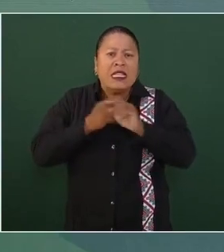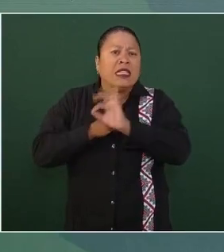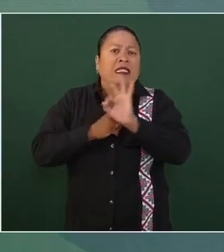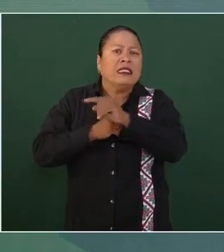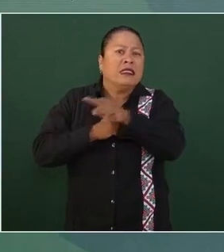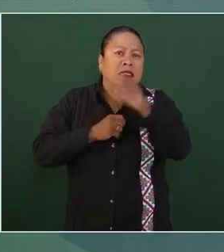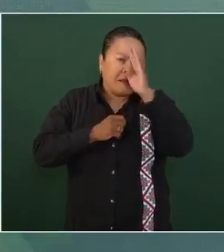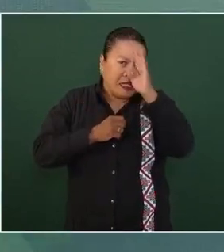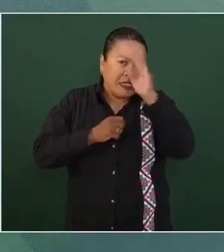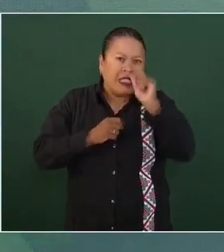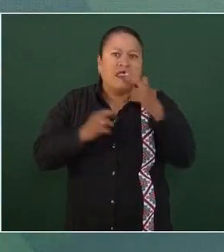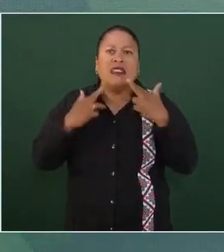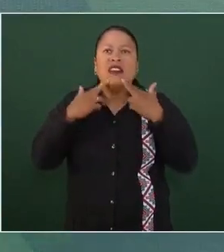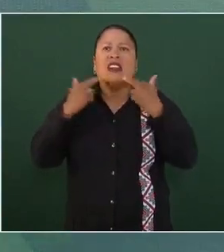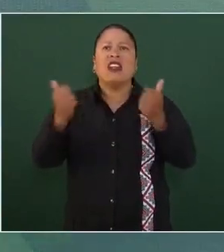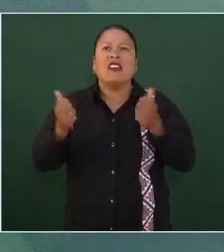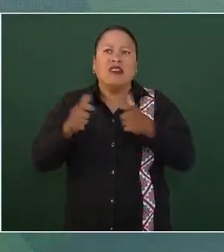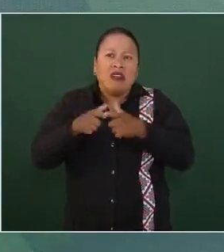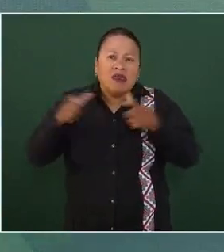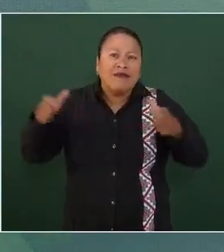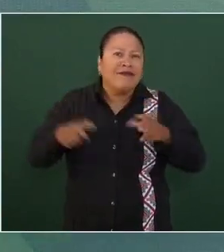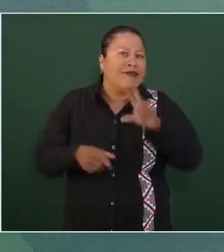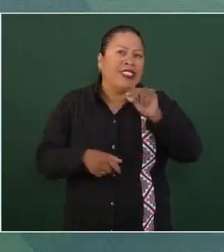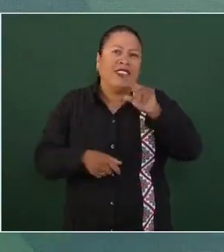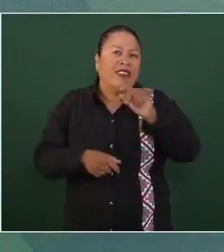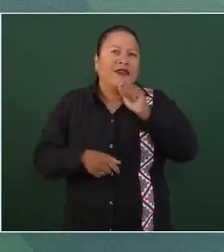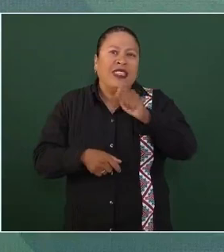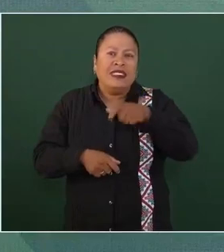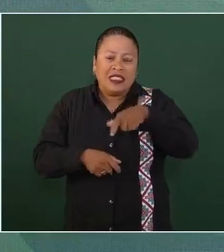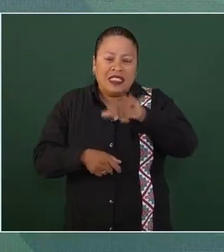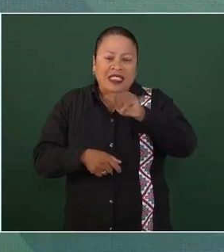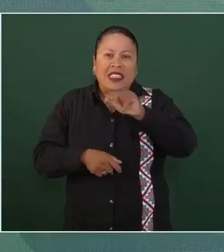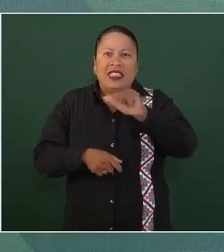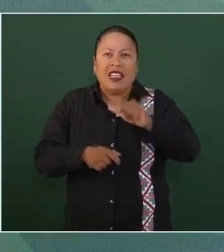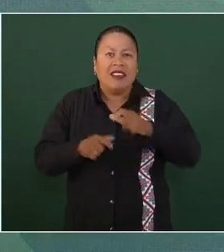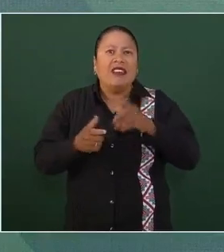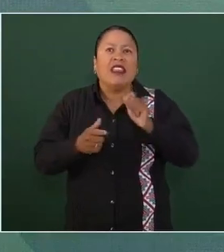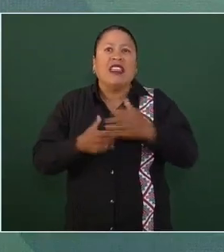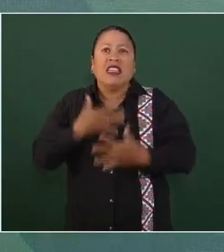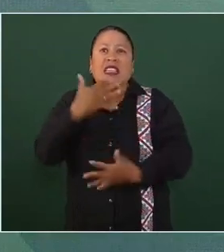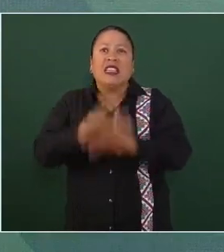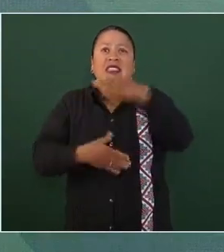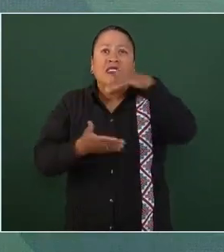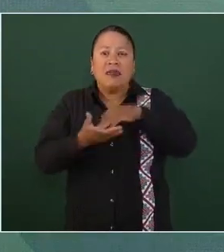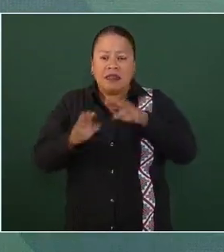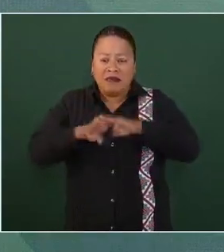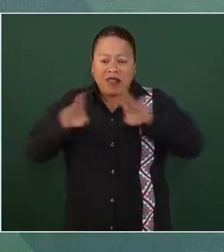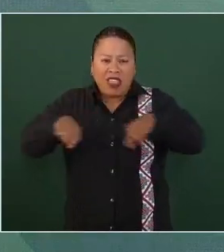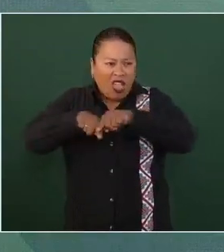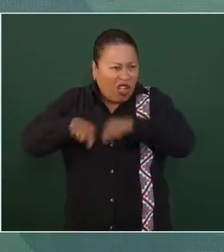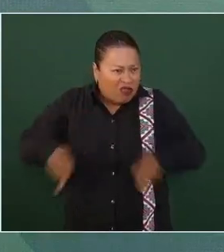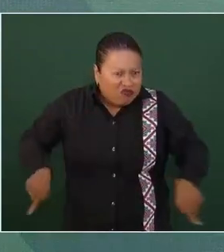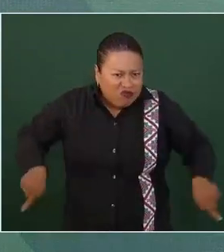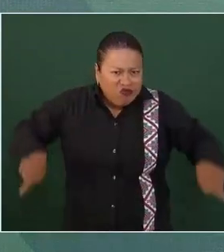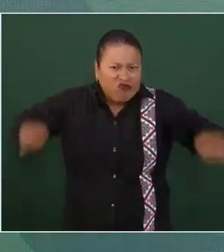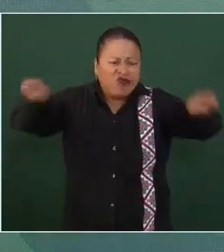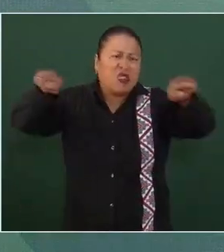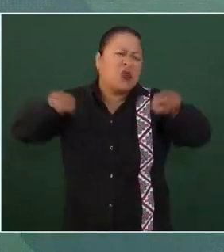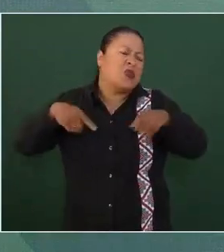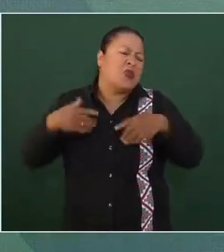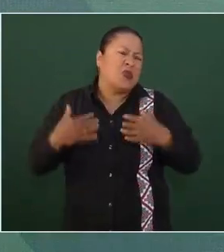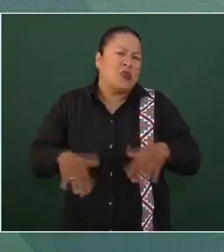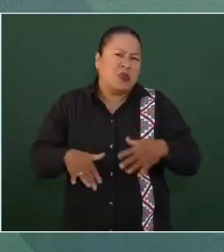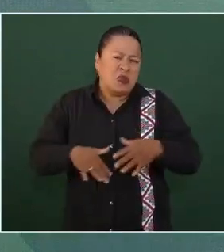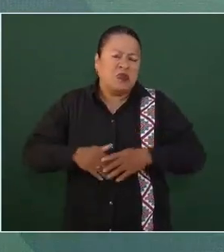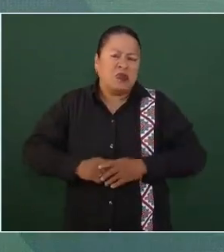que es un rancho no es una quinta son 15 mil metros cuadrados una hectárea y media menos